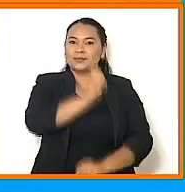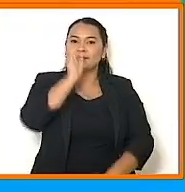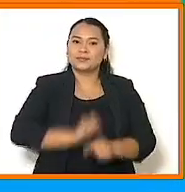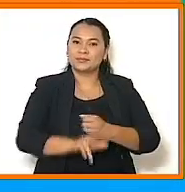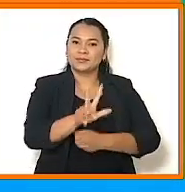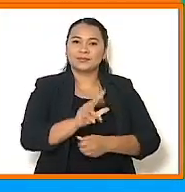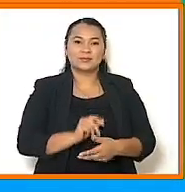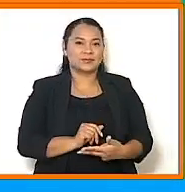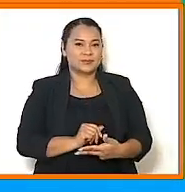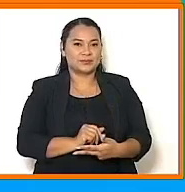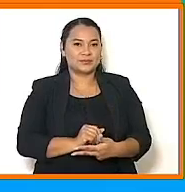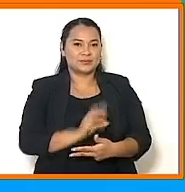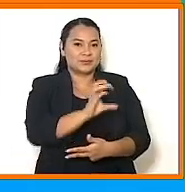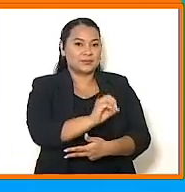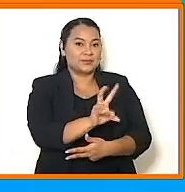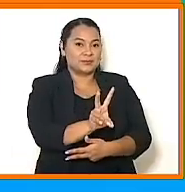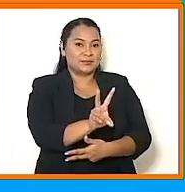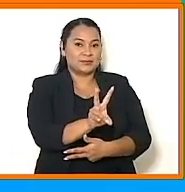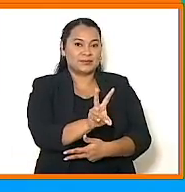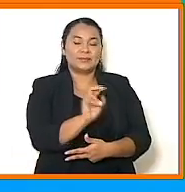es 07.